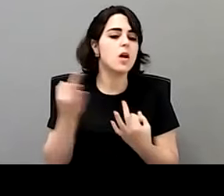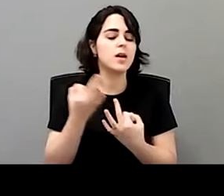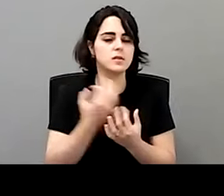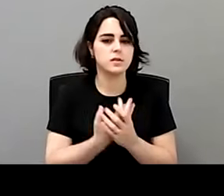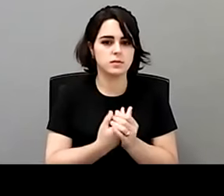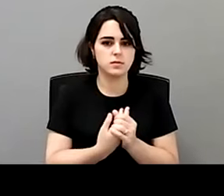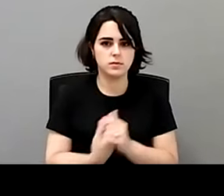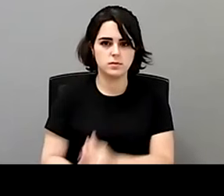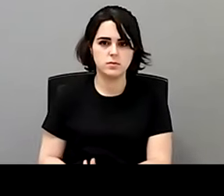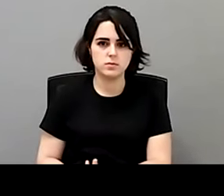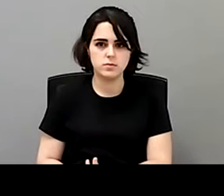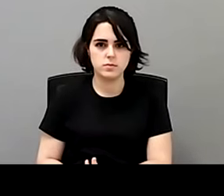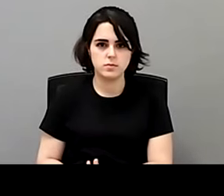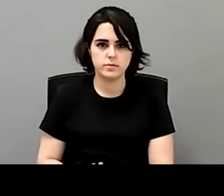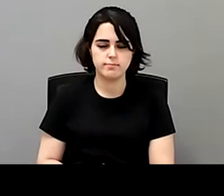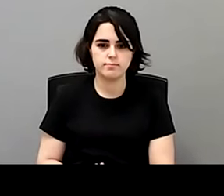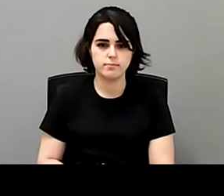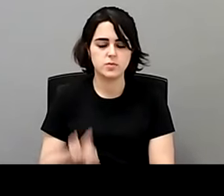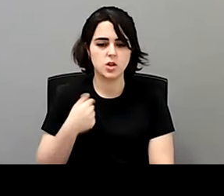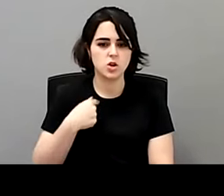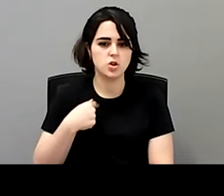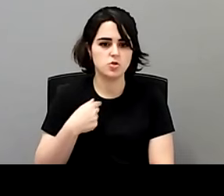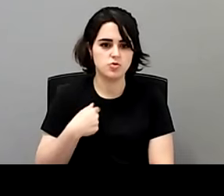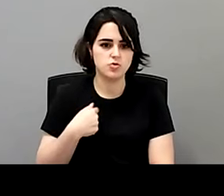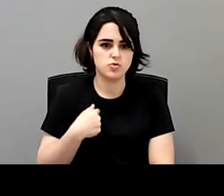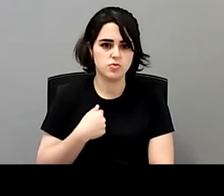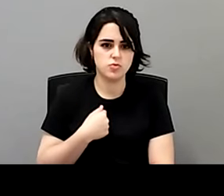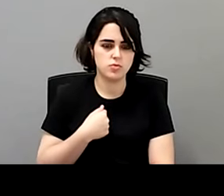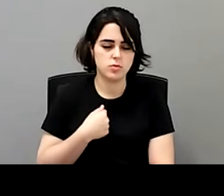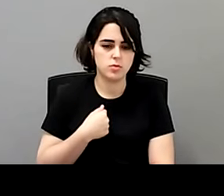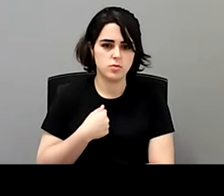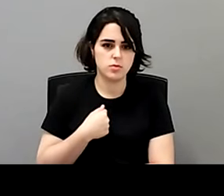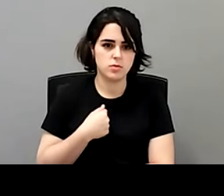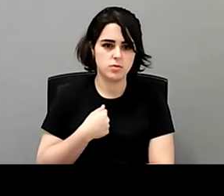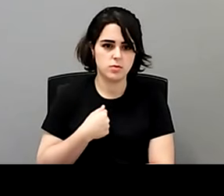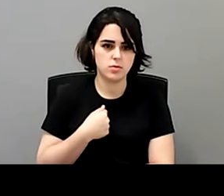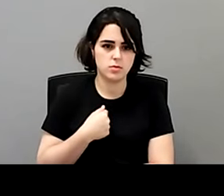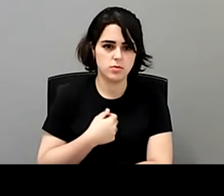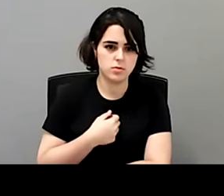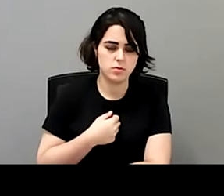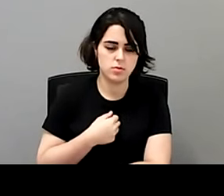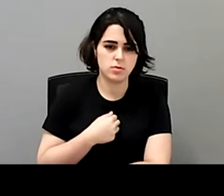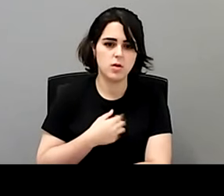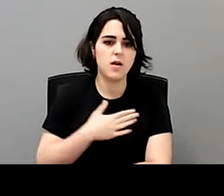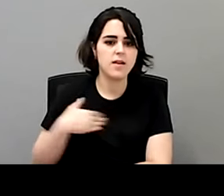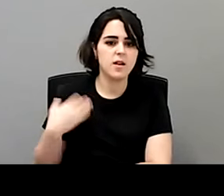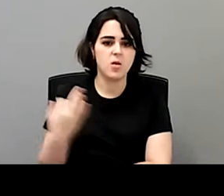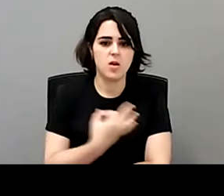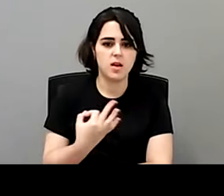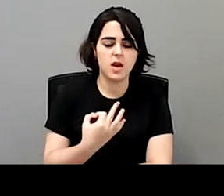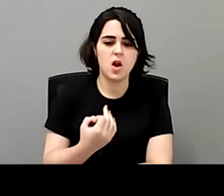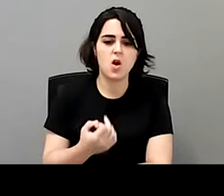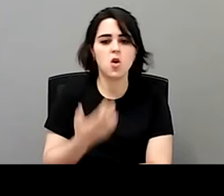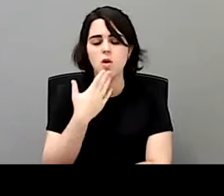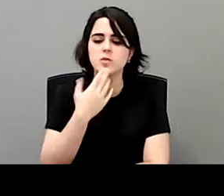aspiramos? Yo lo que aspiro es un traje a medida de cada persona. Es una